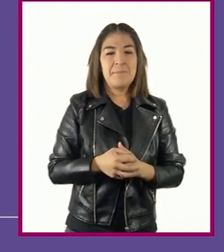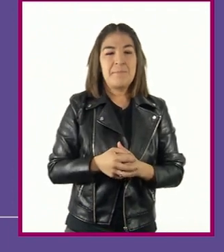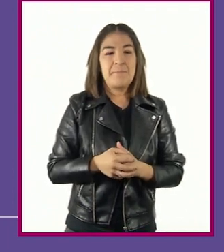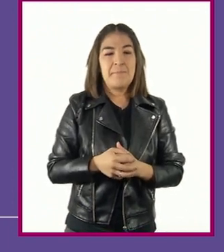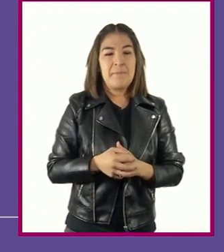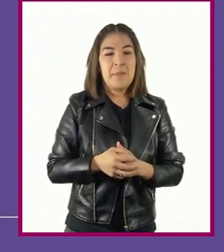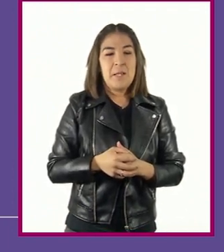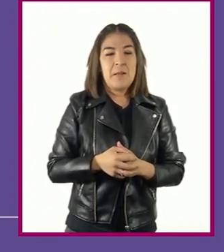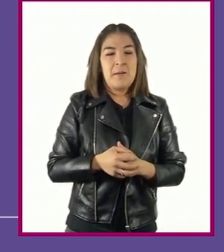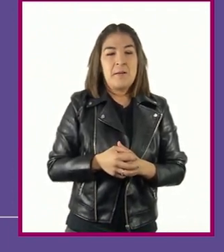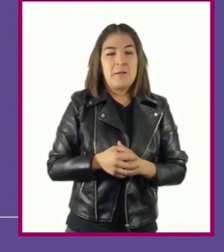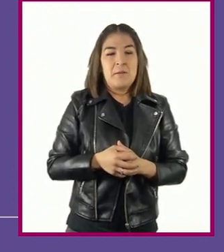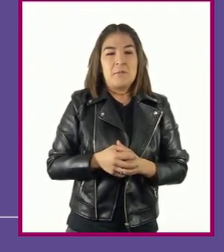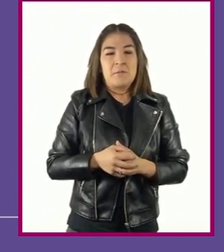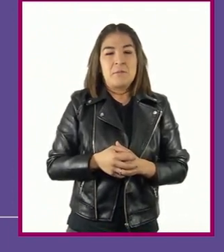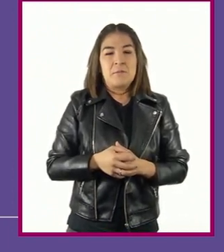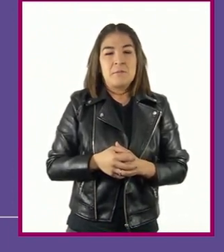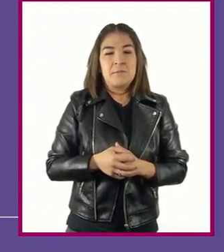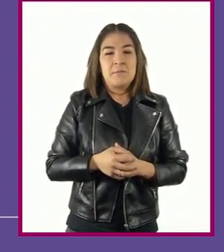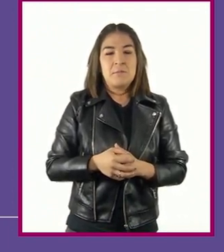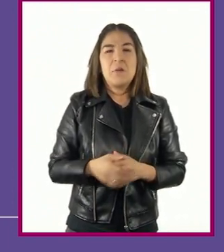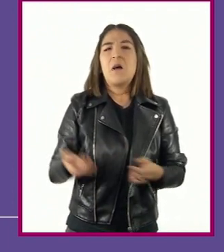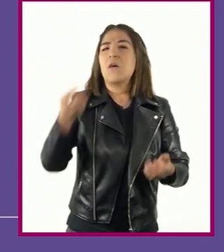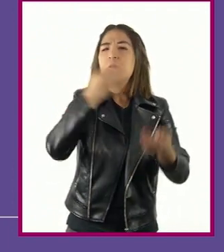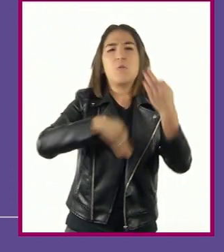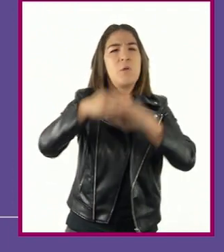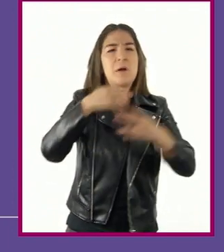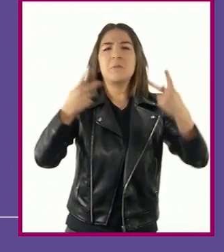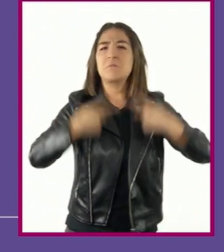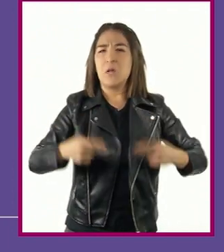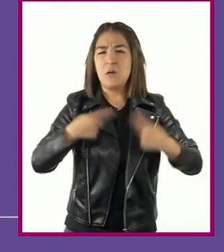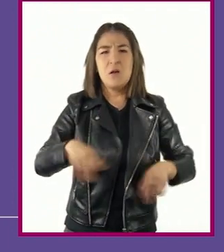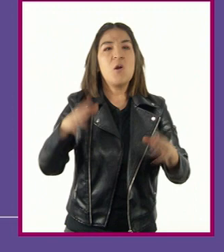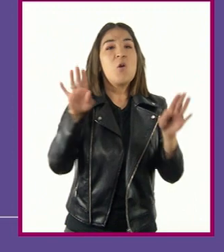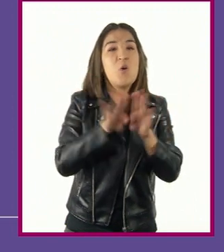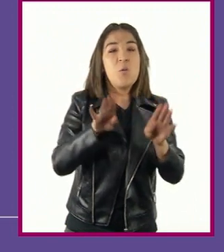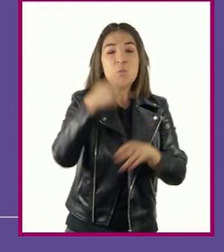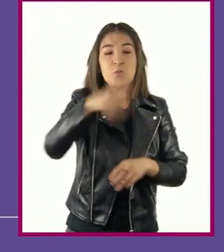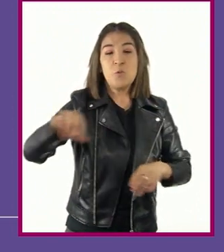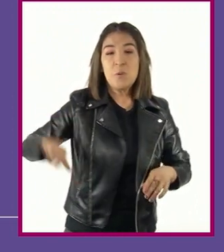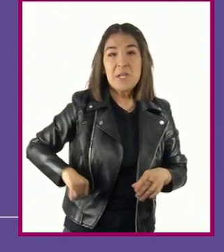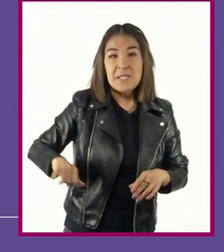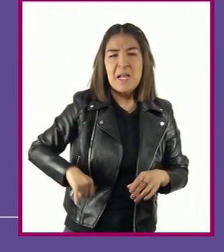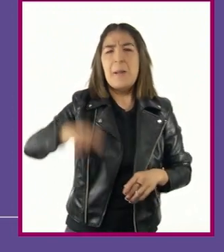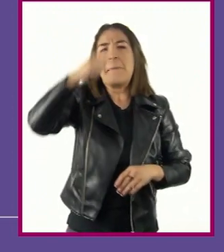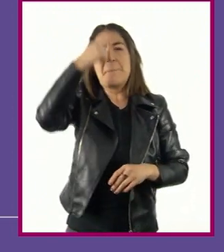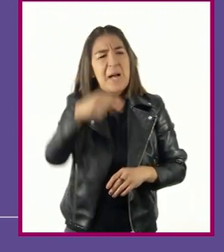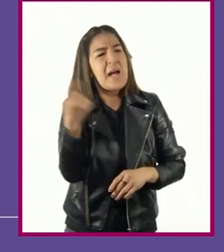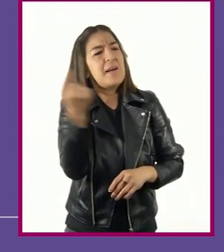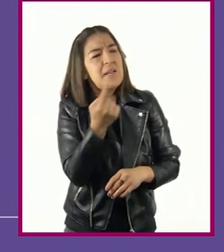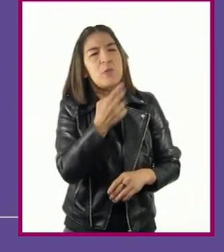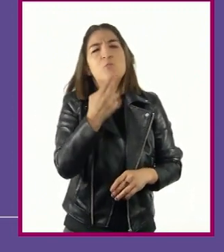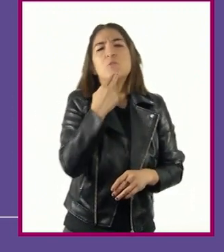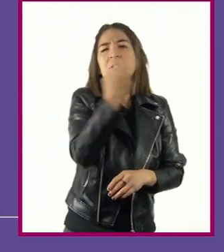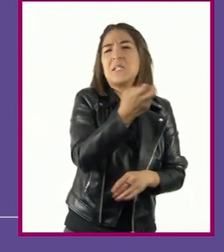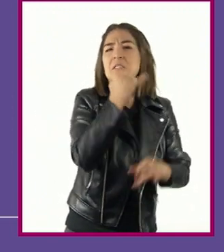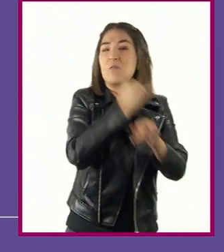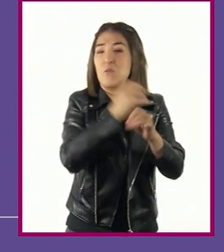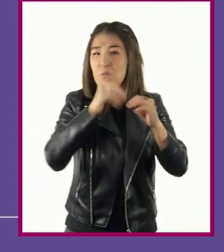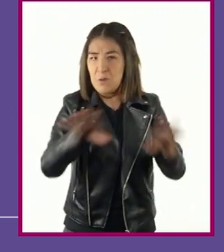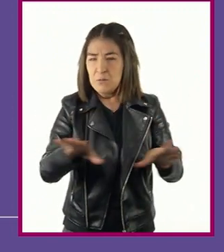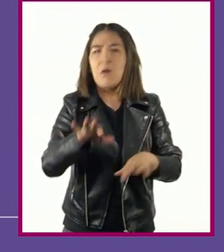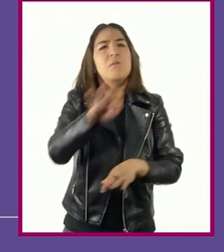Toda persona, sin tener que acreditar interés alguno o justificar su utilización,